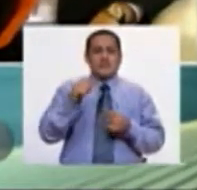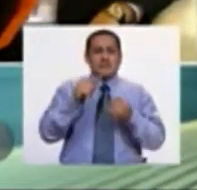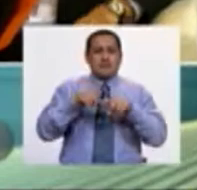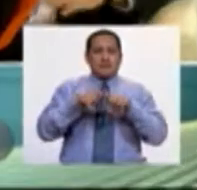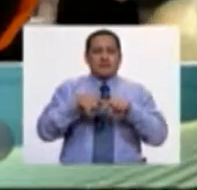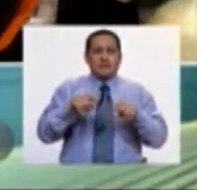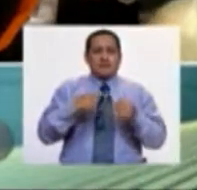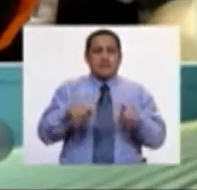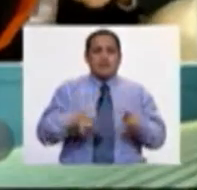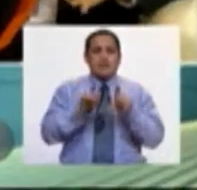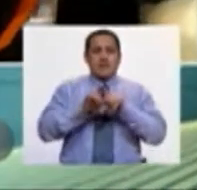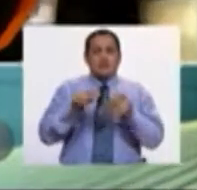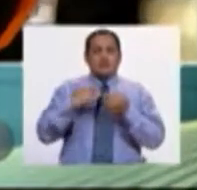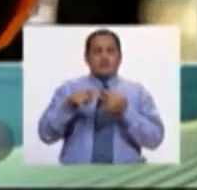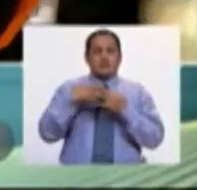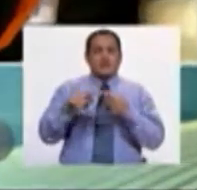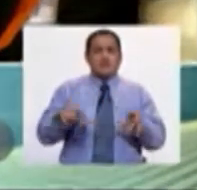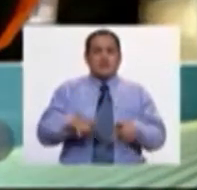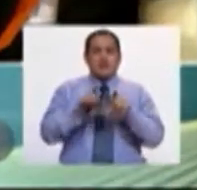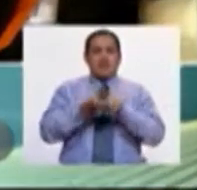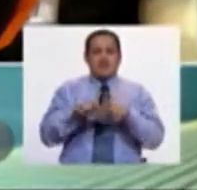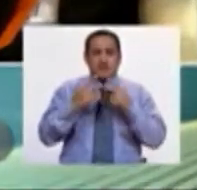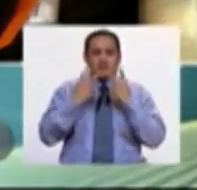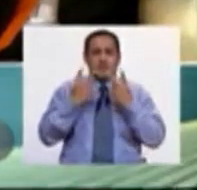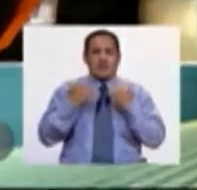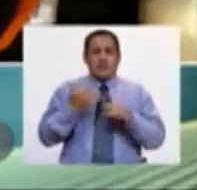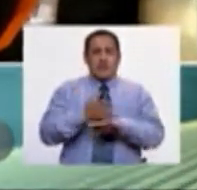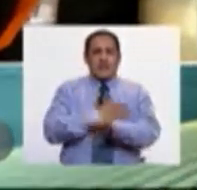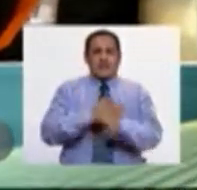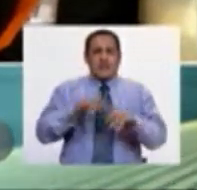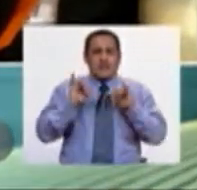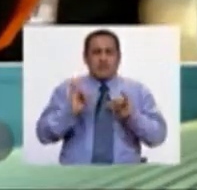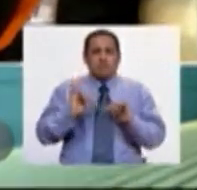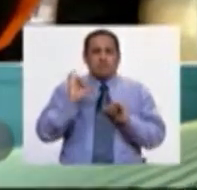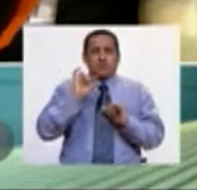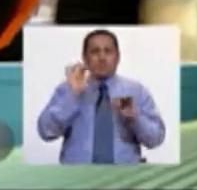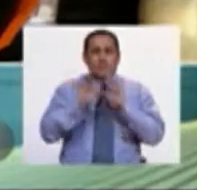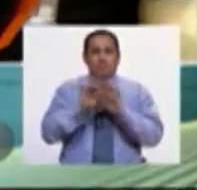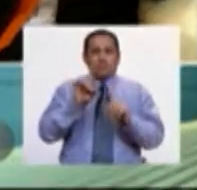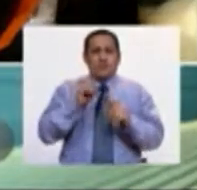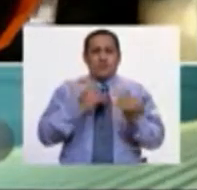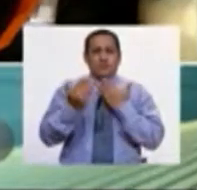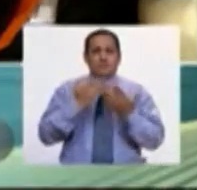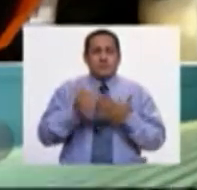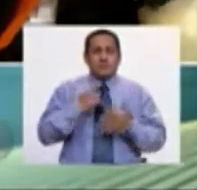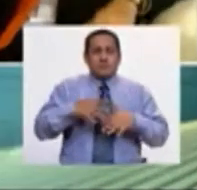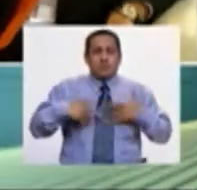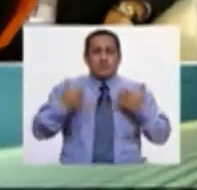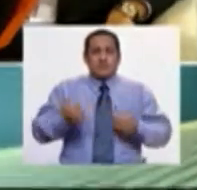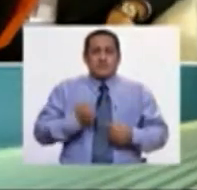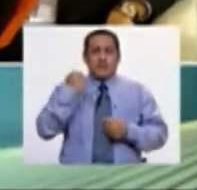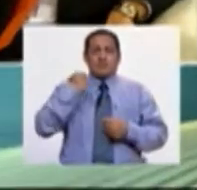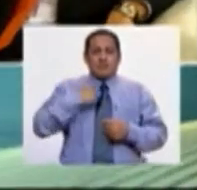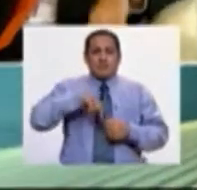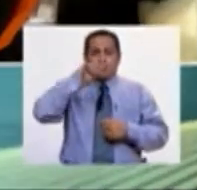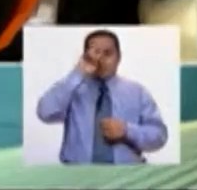modalidades, ¿no? En cambio aquí hay una suerte de visión que ha quedado un poco, quizá un rezago, de que la única manera que uno puede servir al